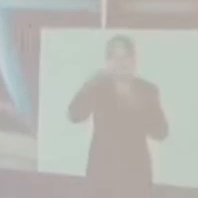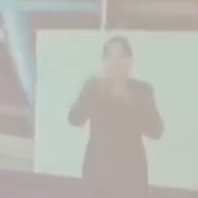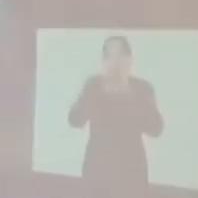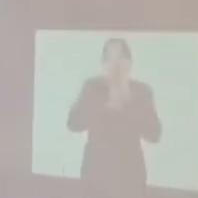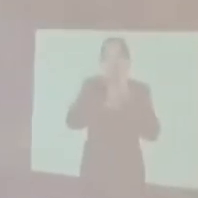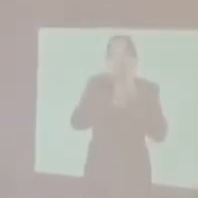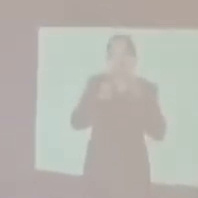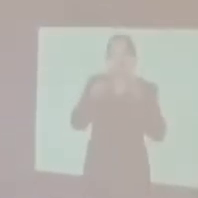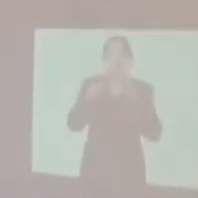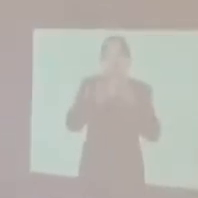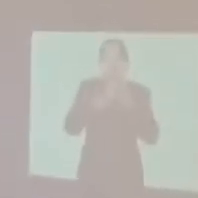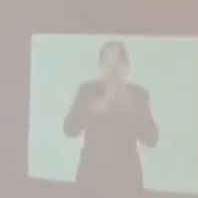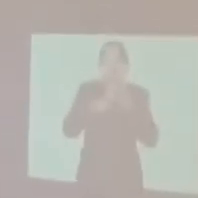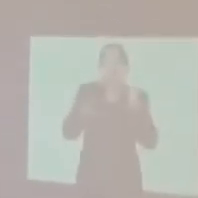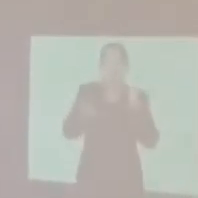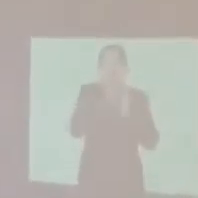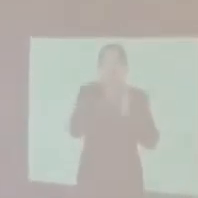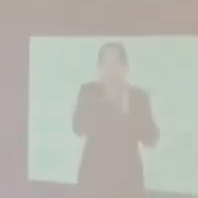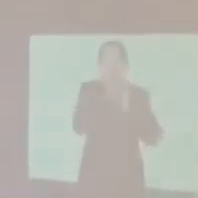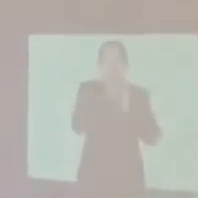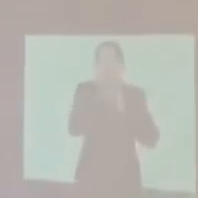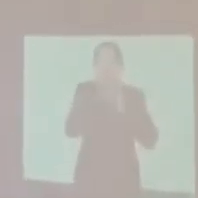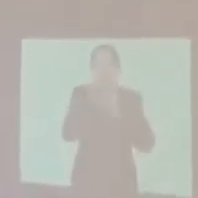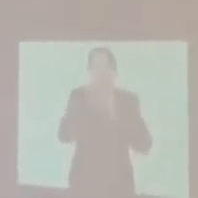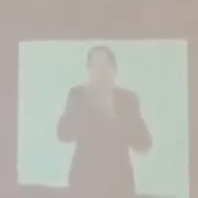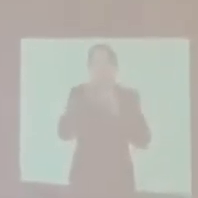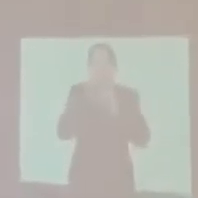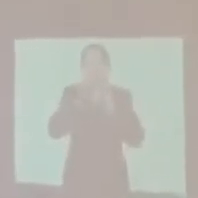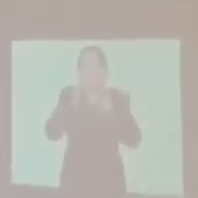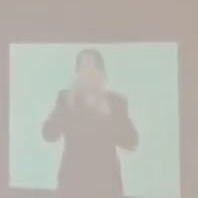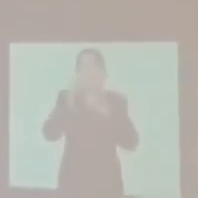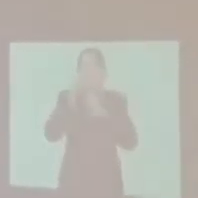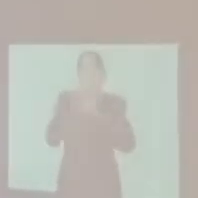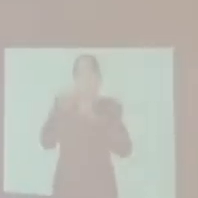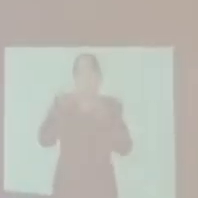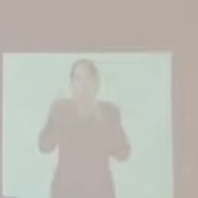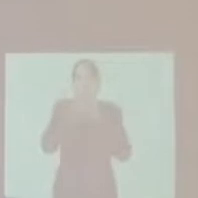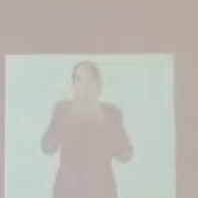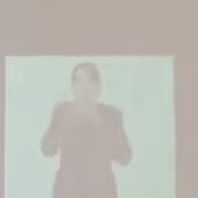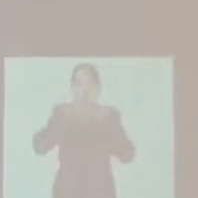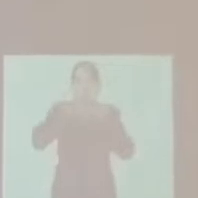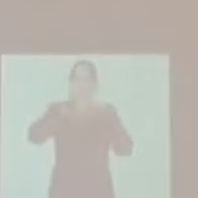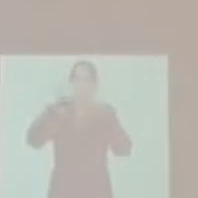la construcción de la tercera línea de cablebús, que irá de Los Pinos,